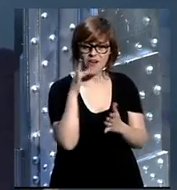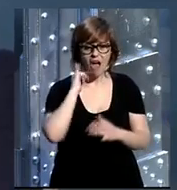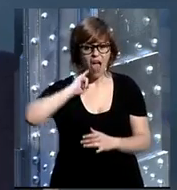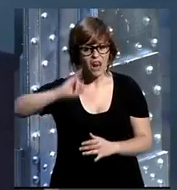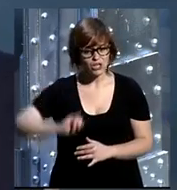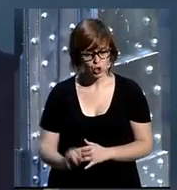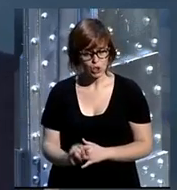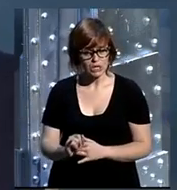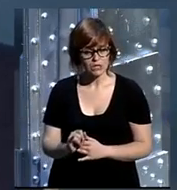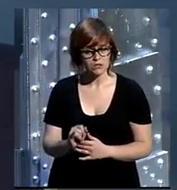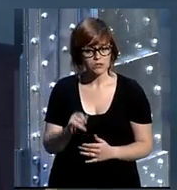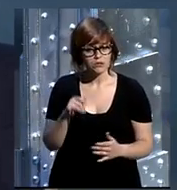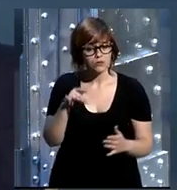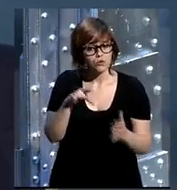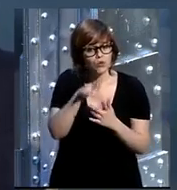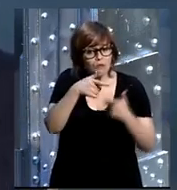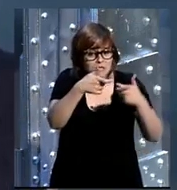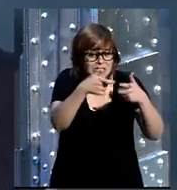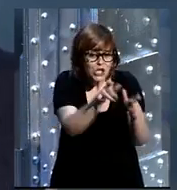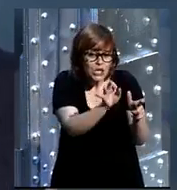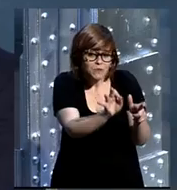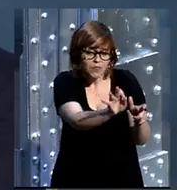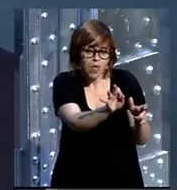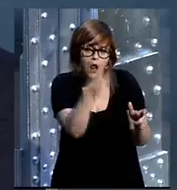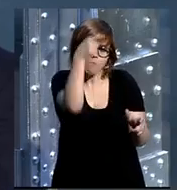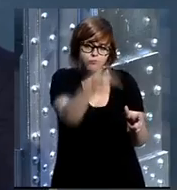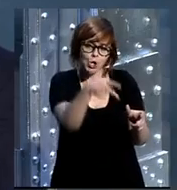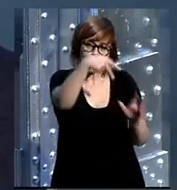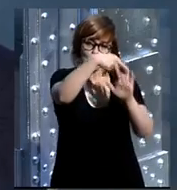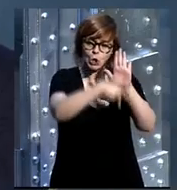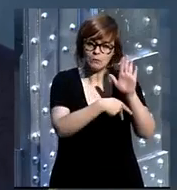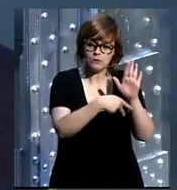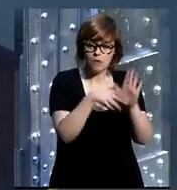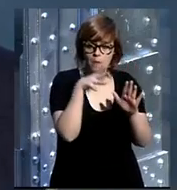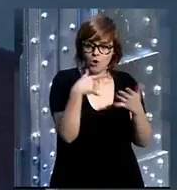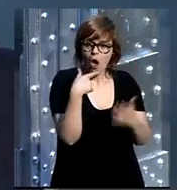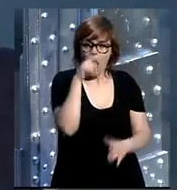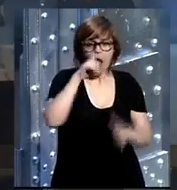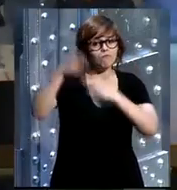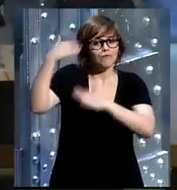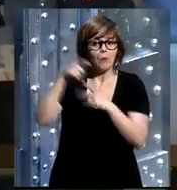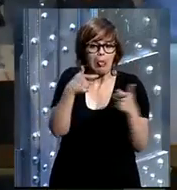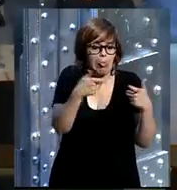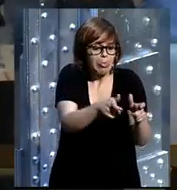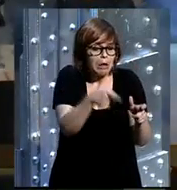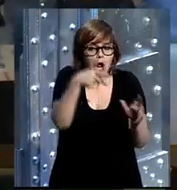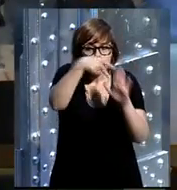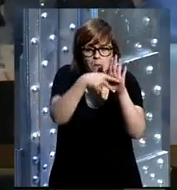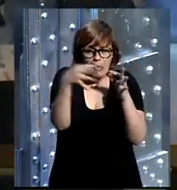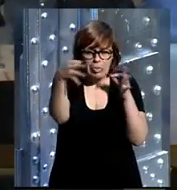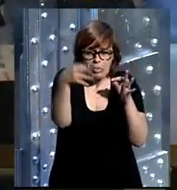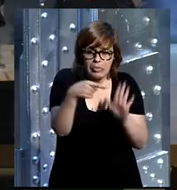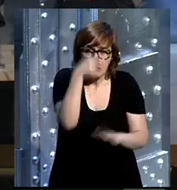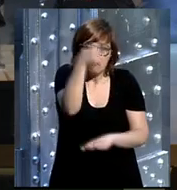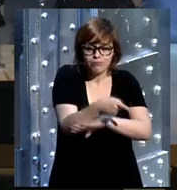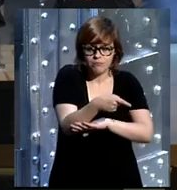solo obligaciones a una parte de un sector que en estos momentos es mucho más amplio y es mucho más complejo. Por tanto, este